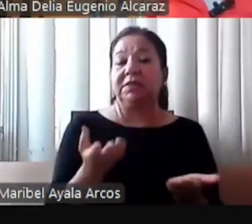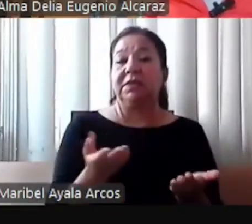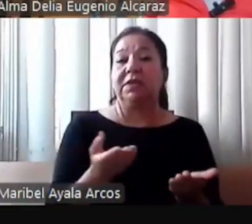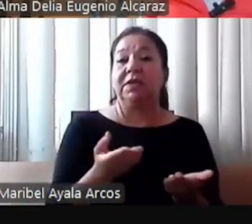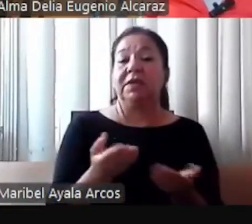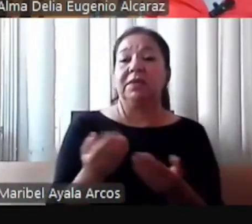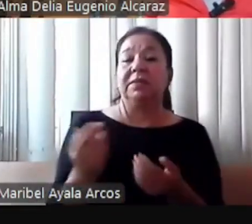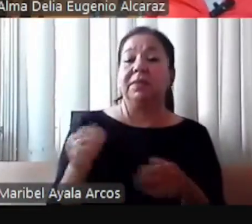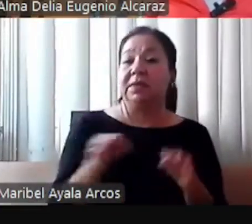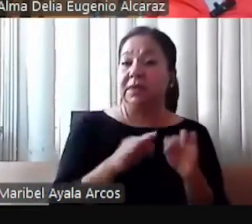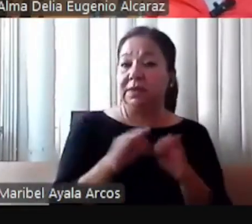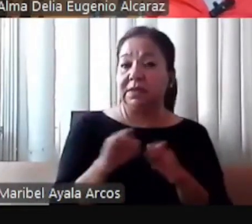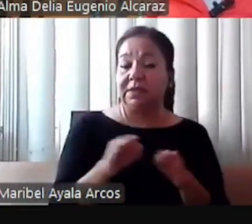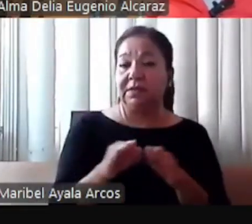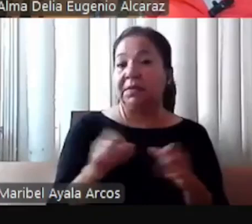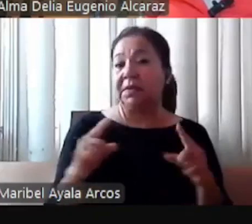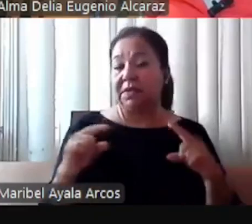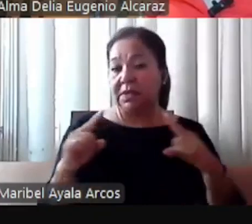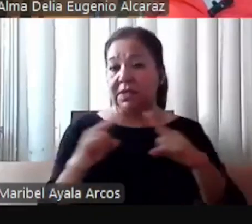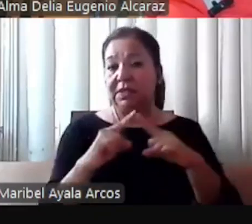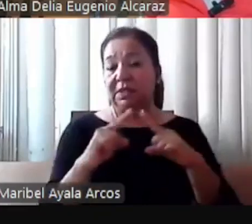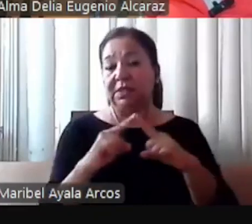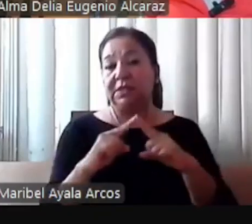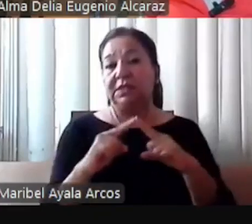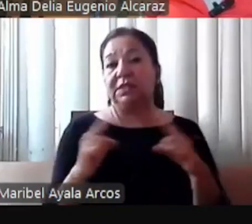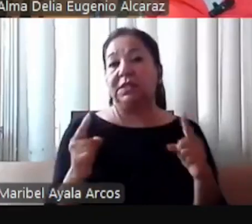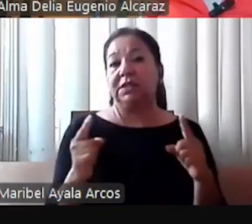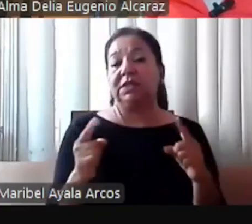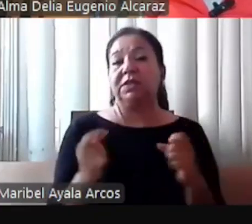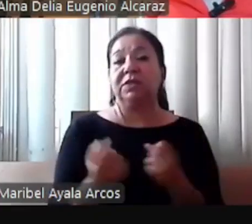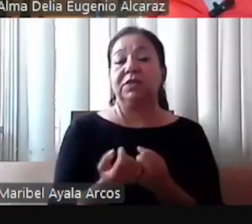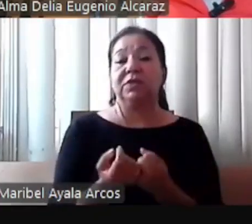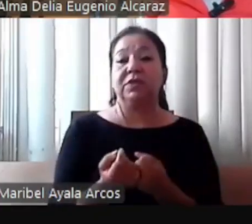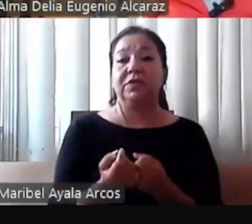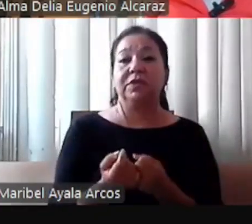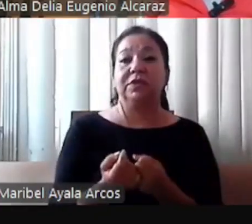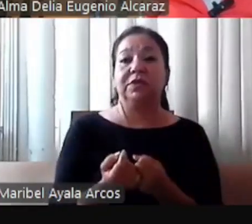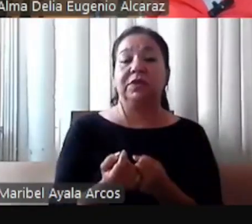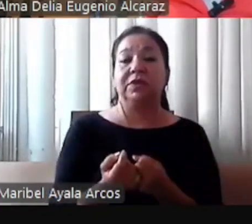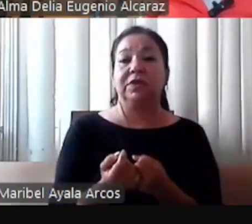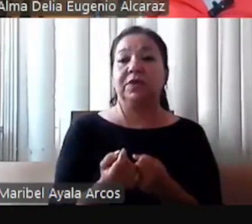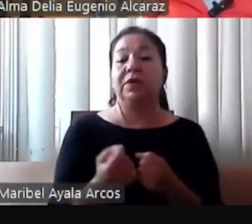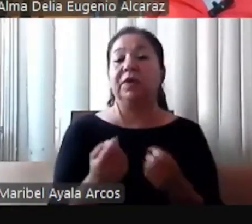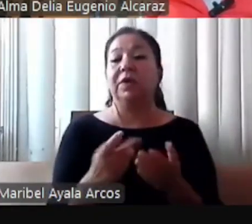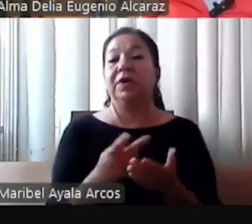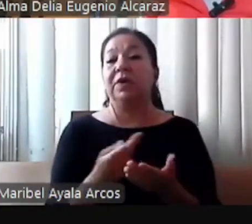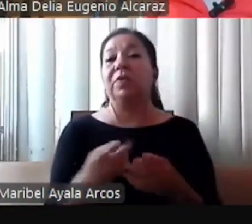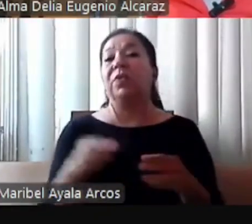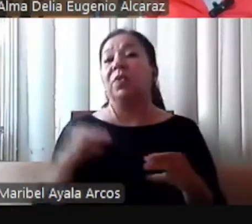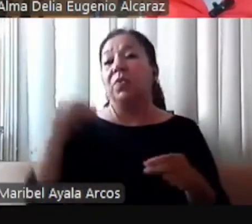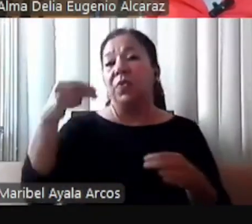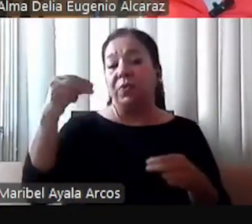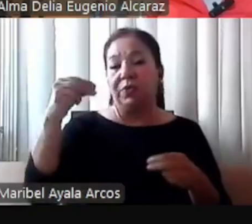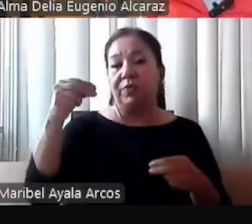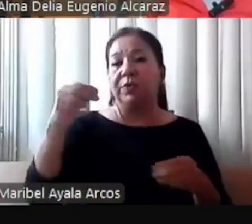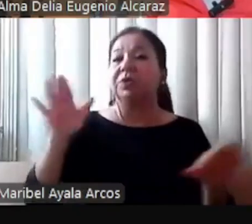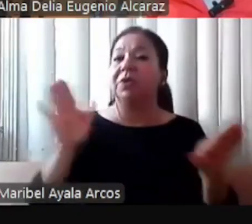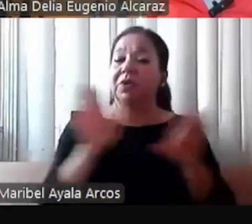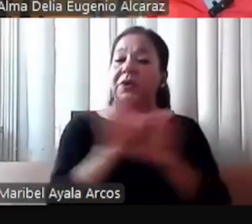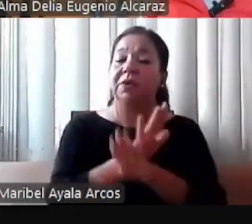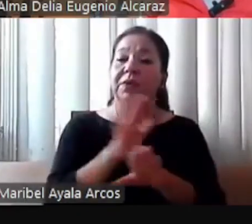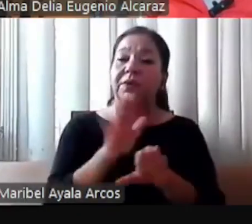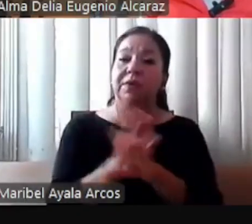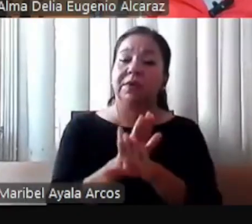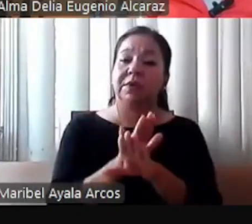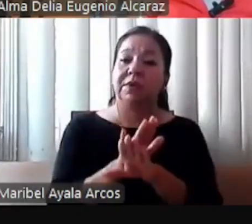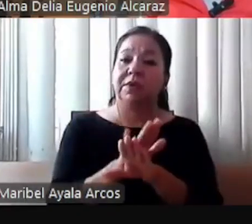del referido instituto. Además, se advierte que su pretensión final es que se revoque el oficio con el objeto de que se